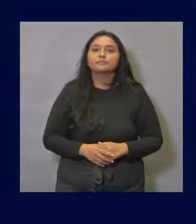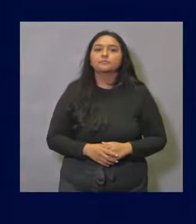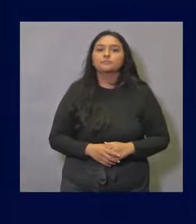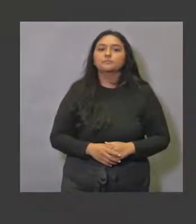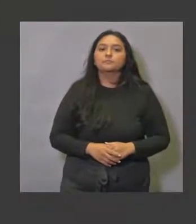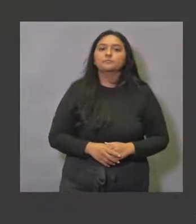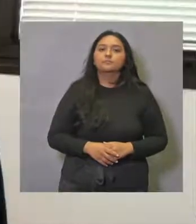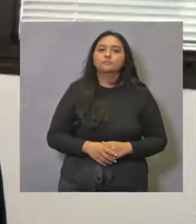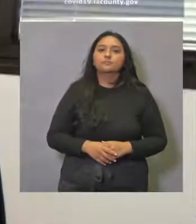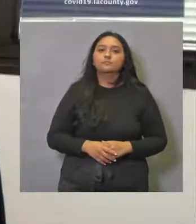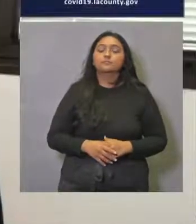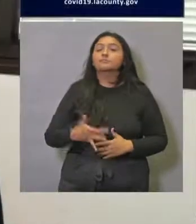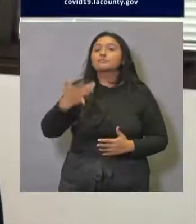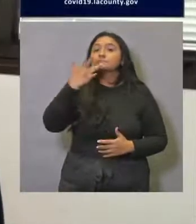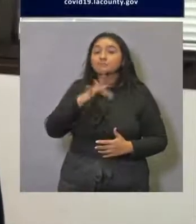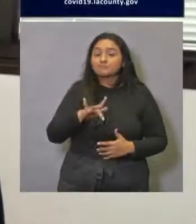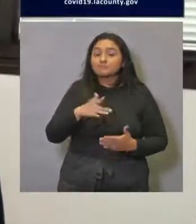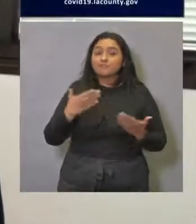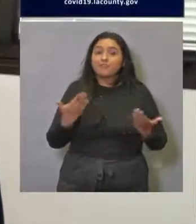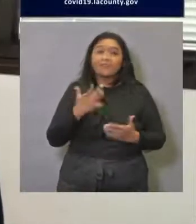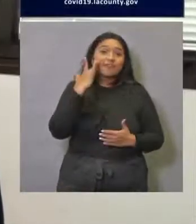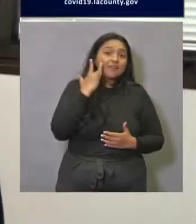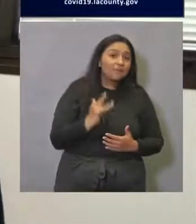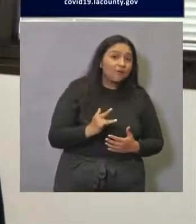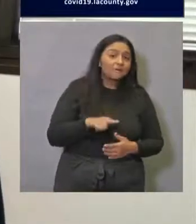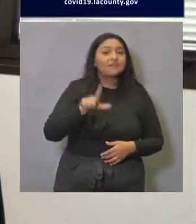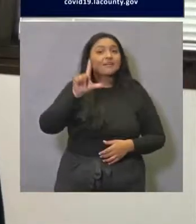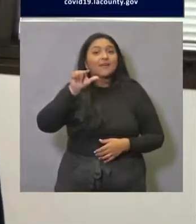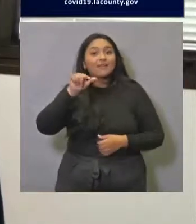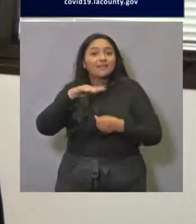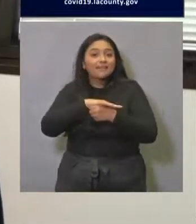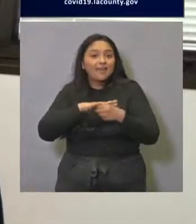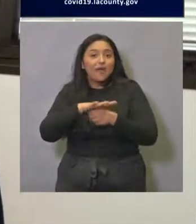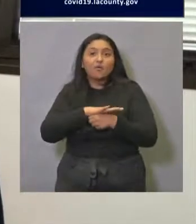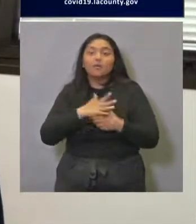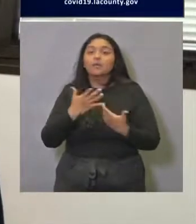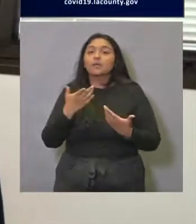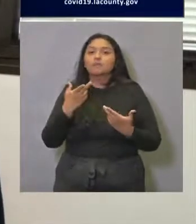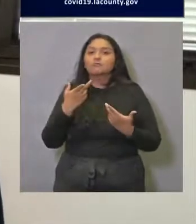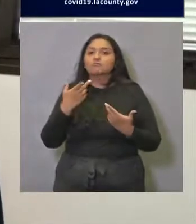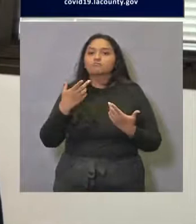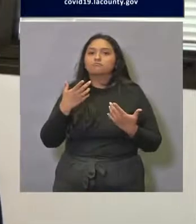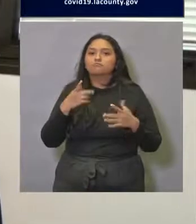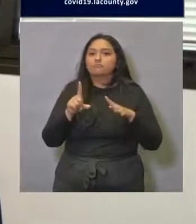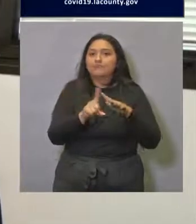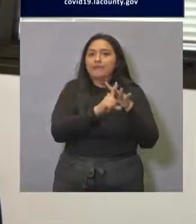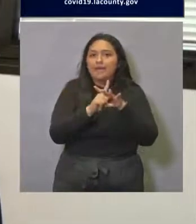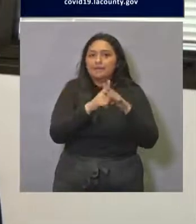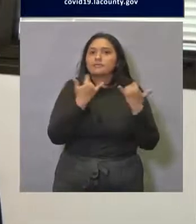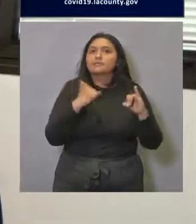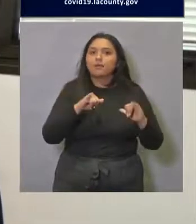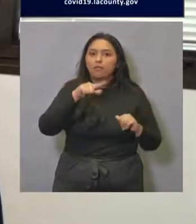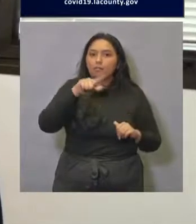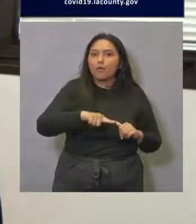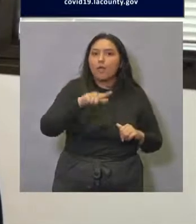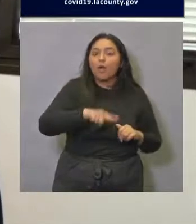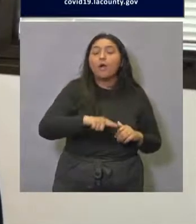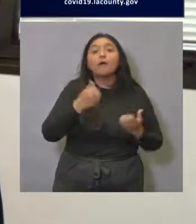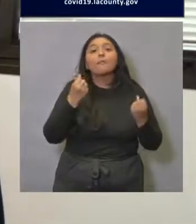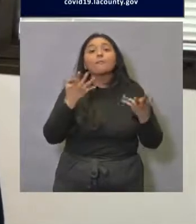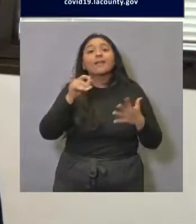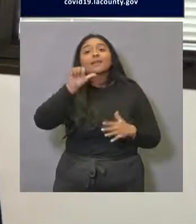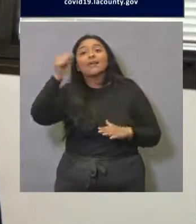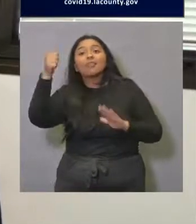Afortunadamente, California y el condado de Los Ángeles aún no han visto los aumentos que están experimentando muchos